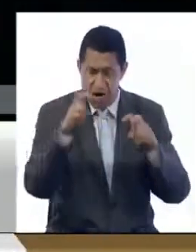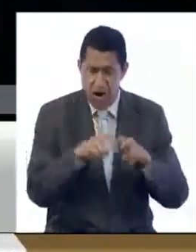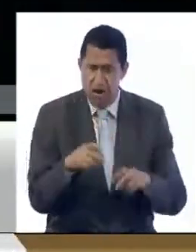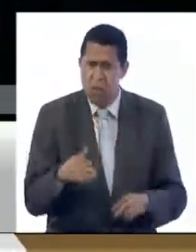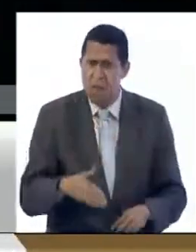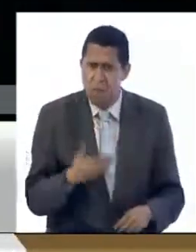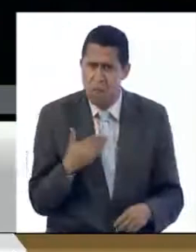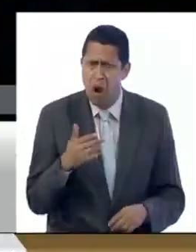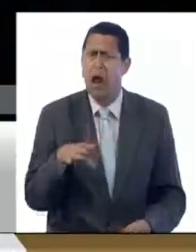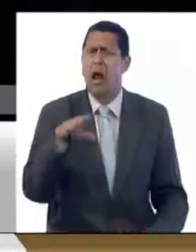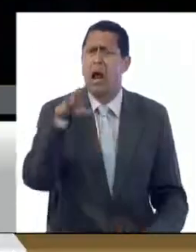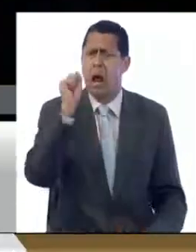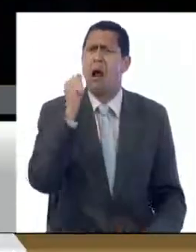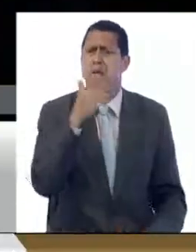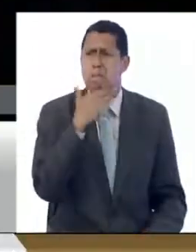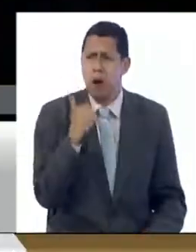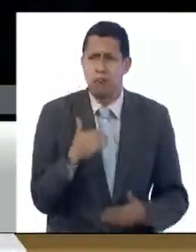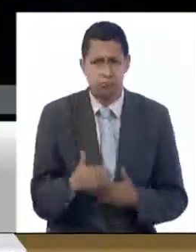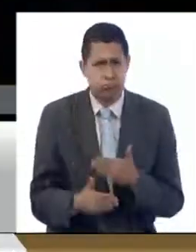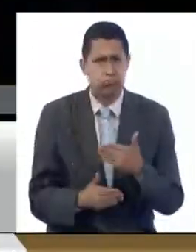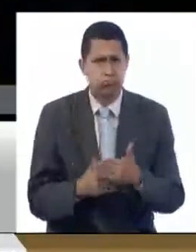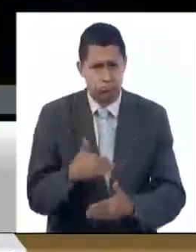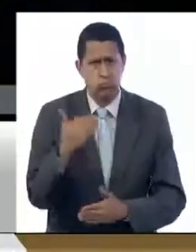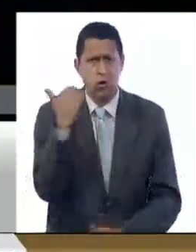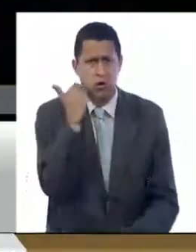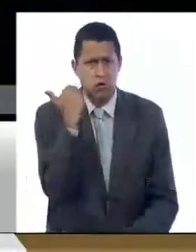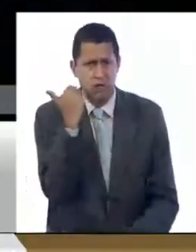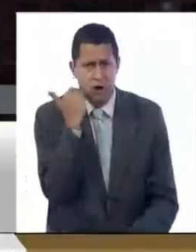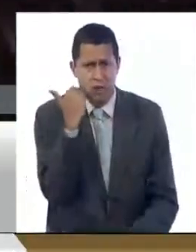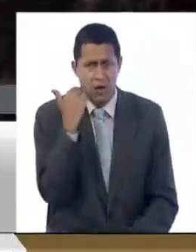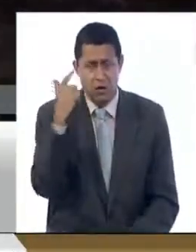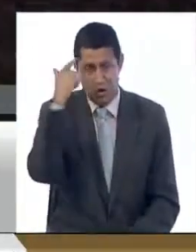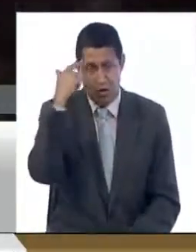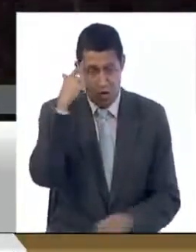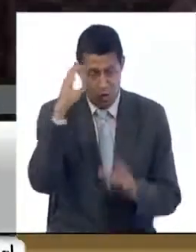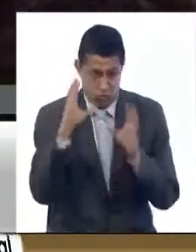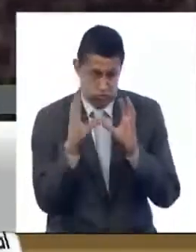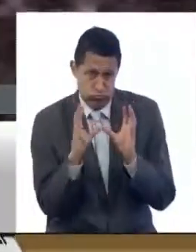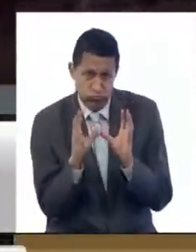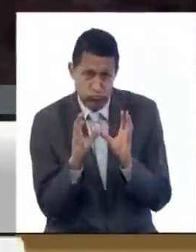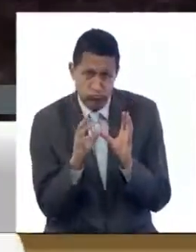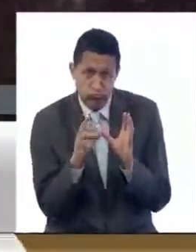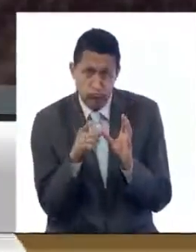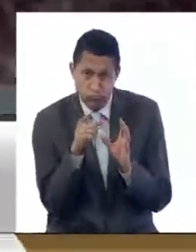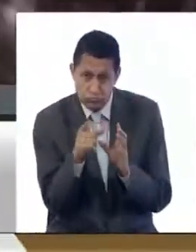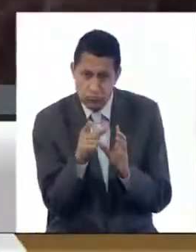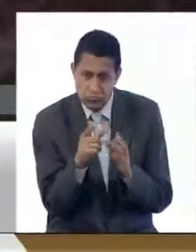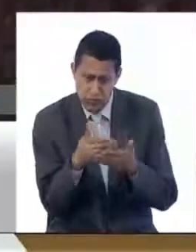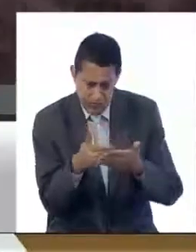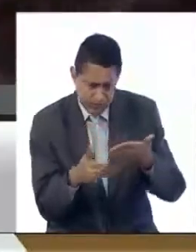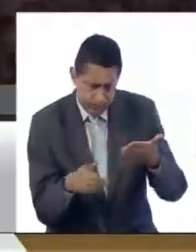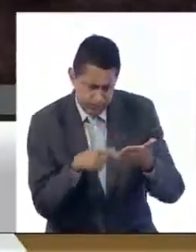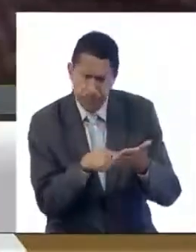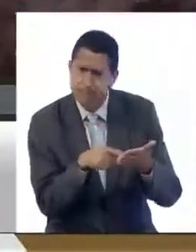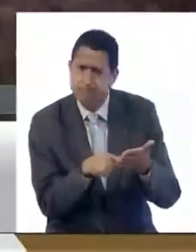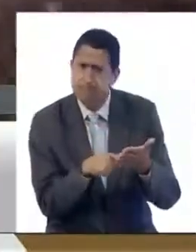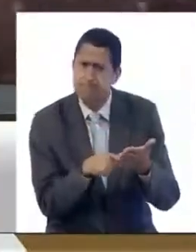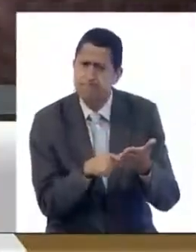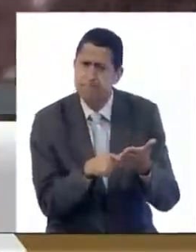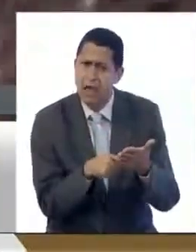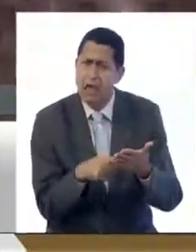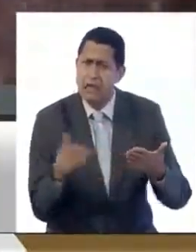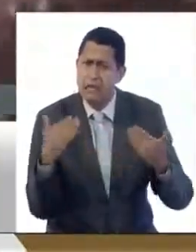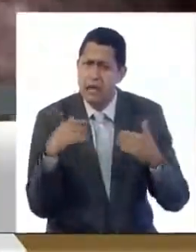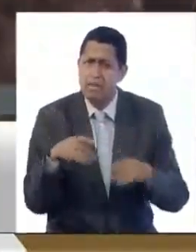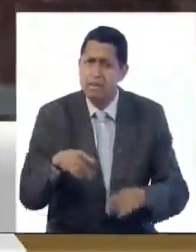podido comprender mejor la progresión de las enfermedades neurológicas. Dentro de sus resultados, se conoció que el